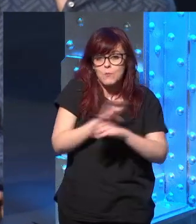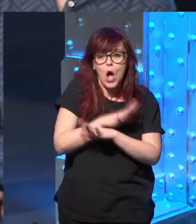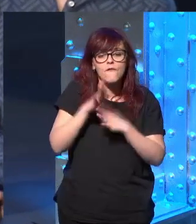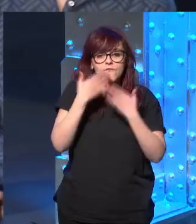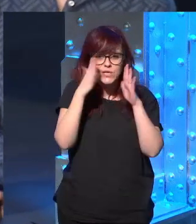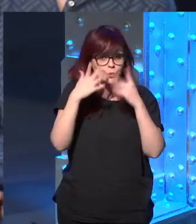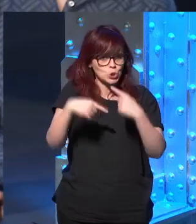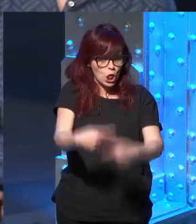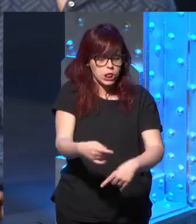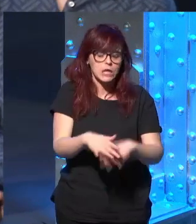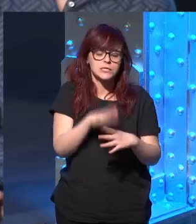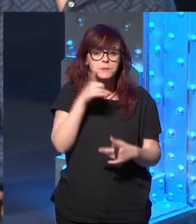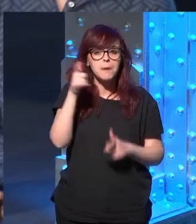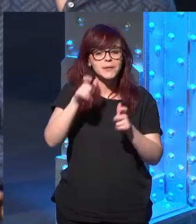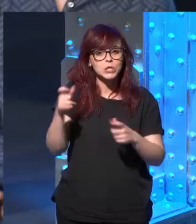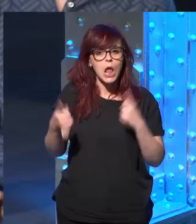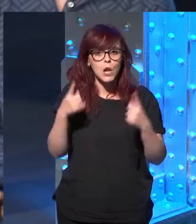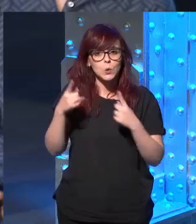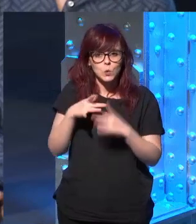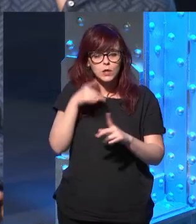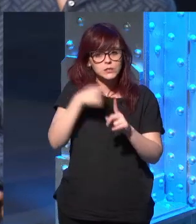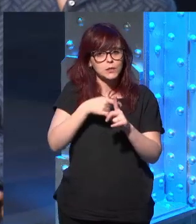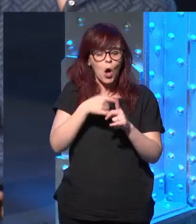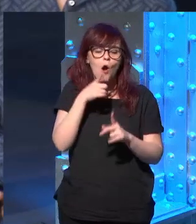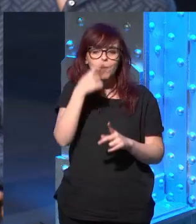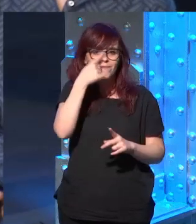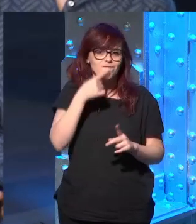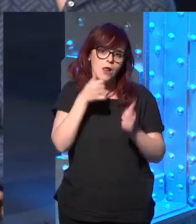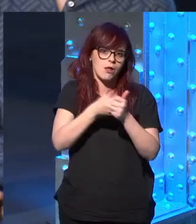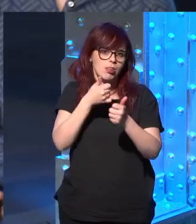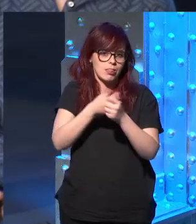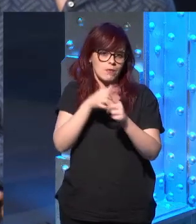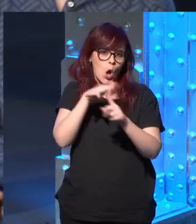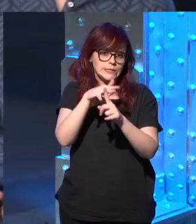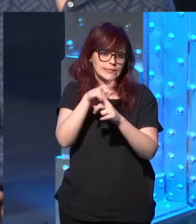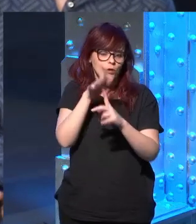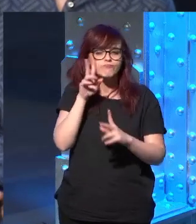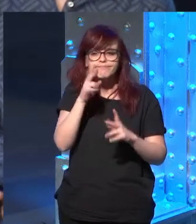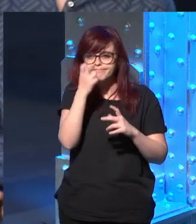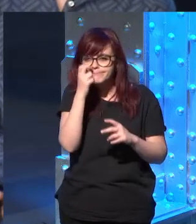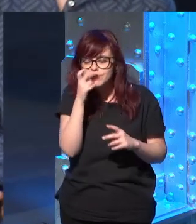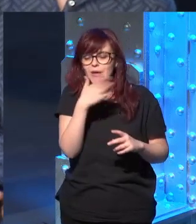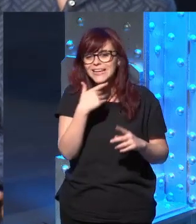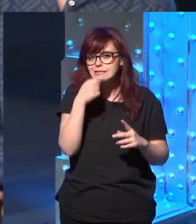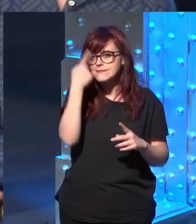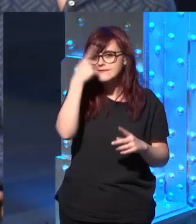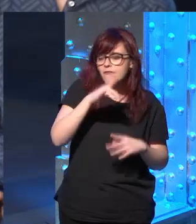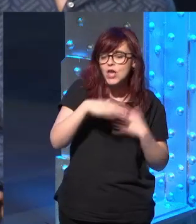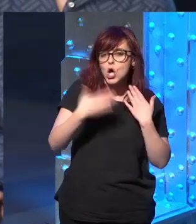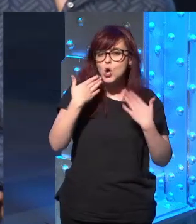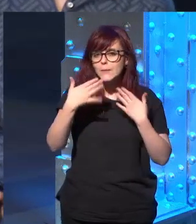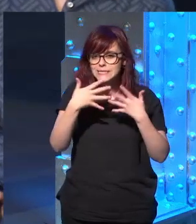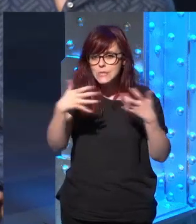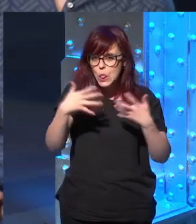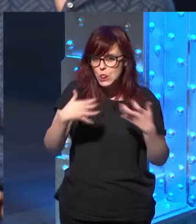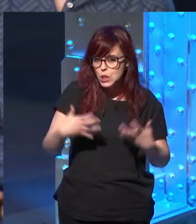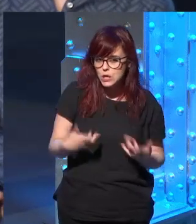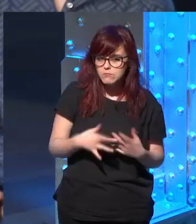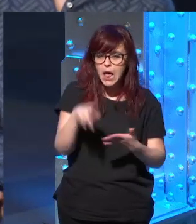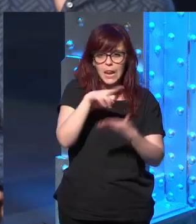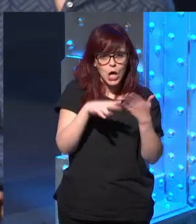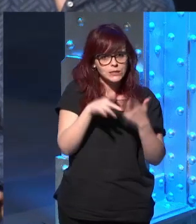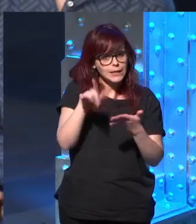los días. Obviamente, solo algunas personas concretas, ¿no?, que sigo y a las cuales voy a buscar, ¿no?, y esas conversaciones que leo, a mí me